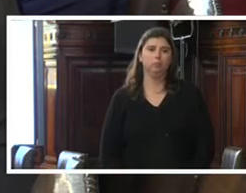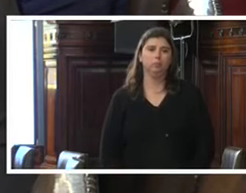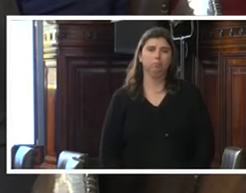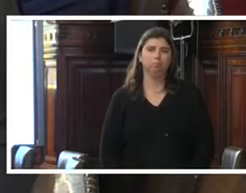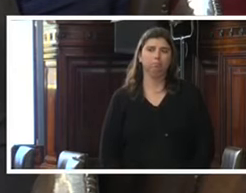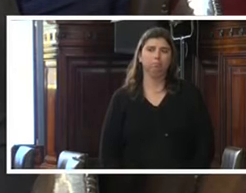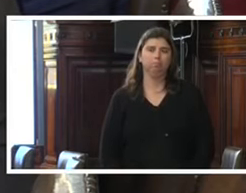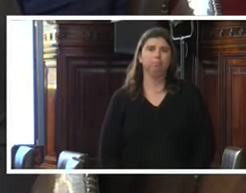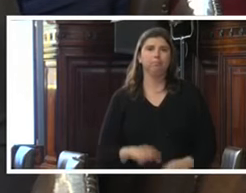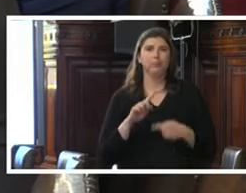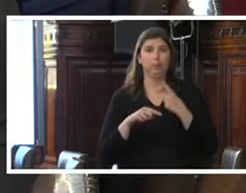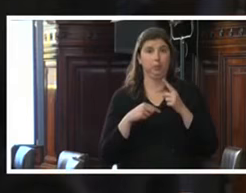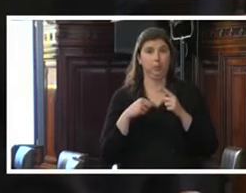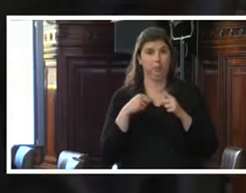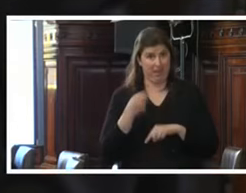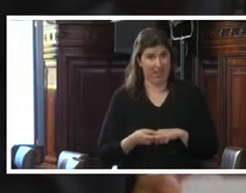mañana